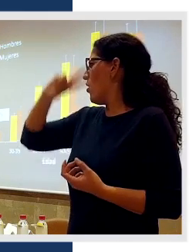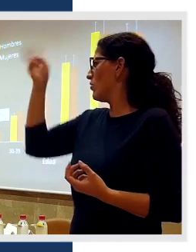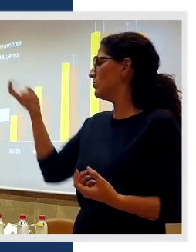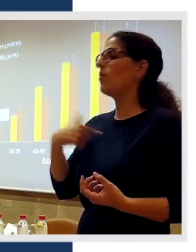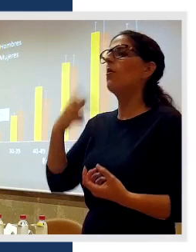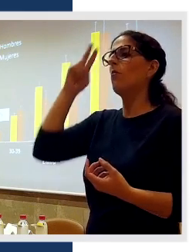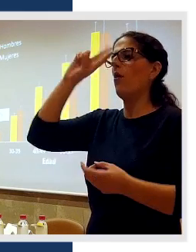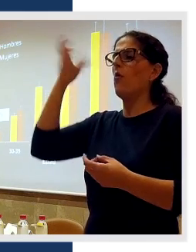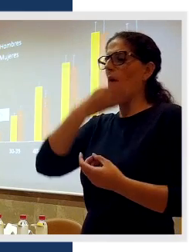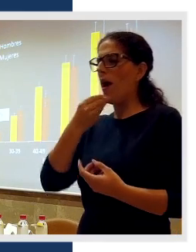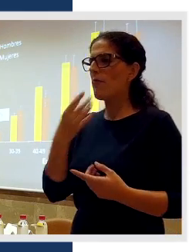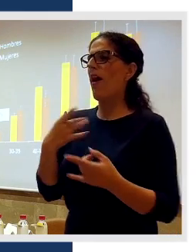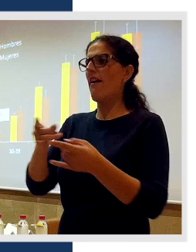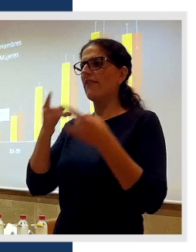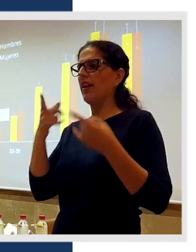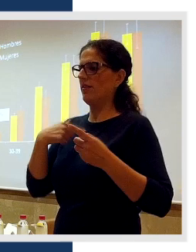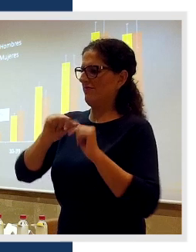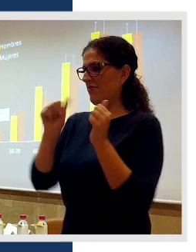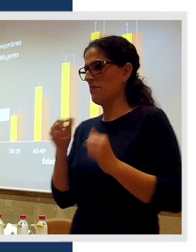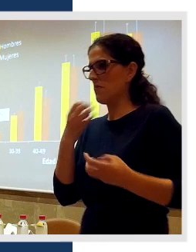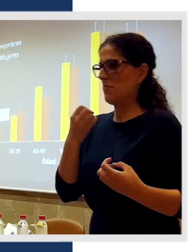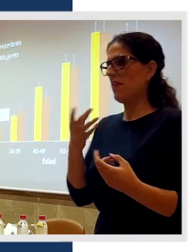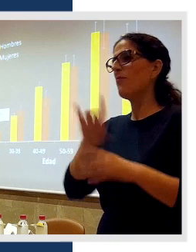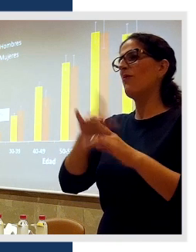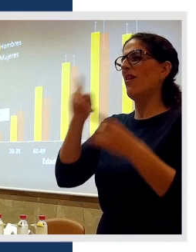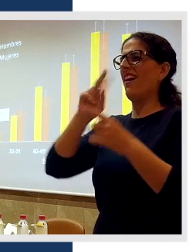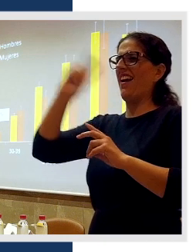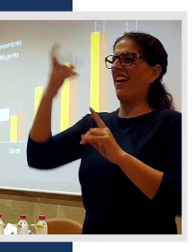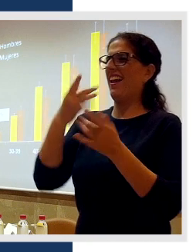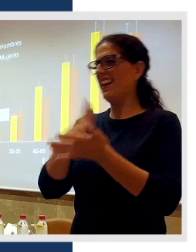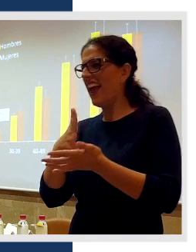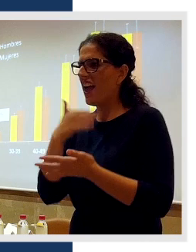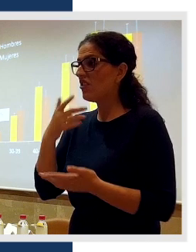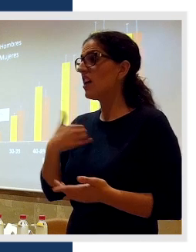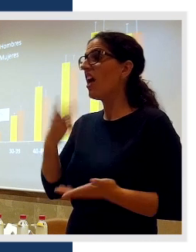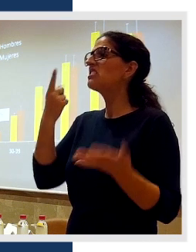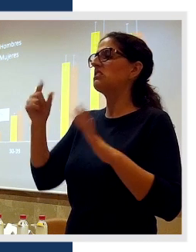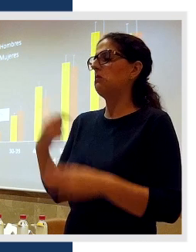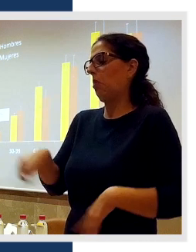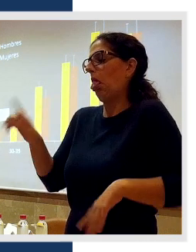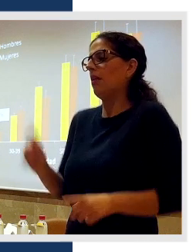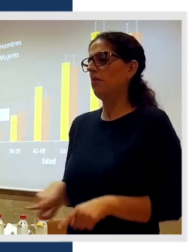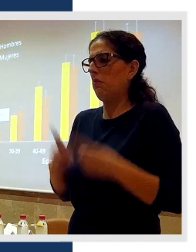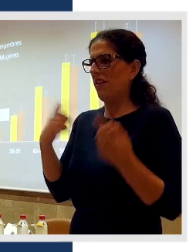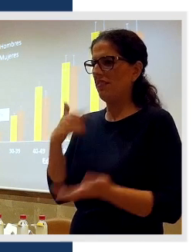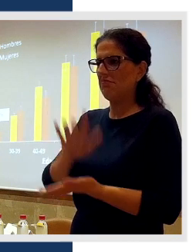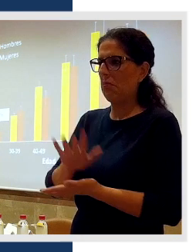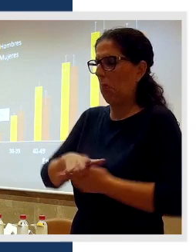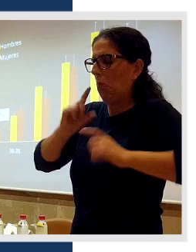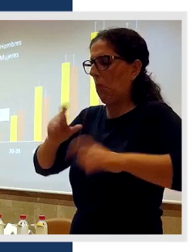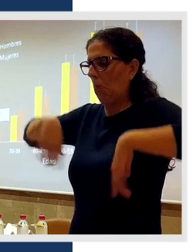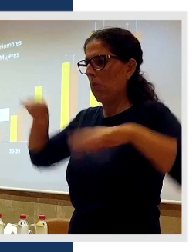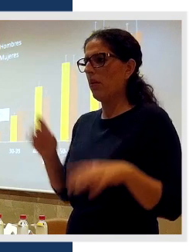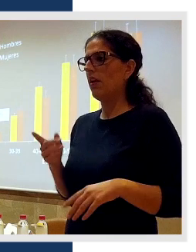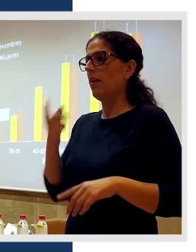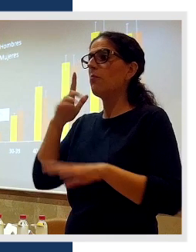estar guapo, de tener atractivo para el sexo opuesto, y está muy bien, pero es que a los 60 años la mitad casi de la población ya